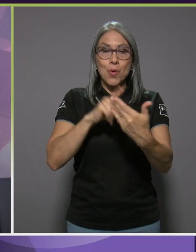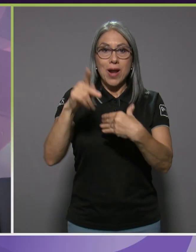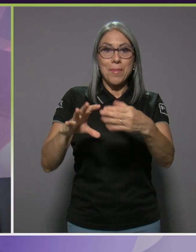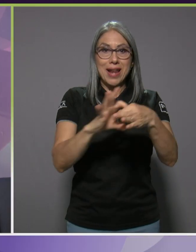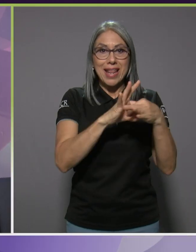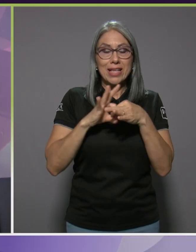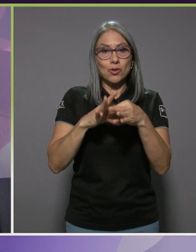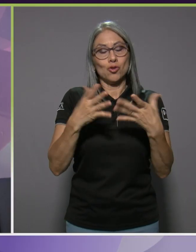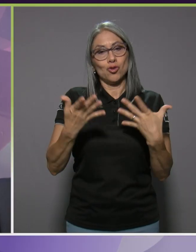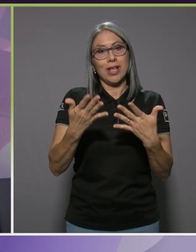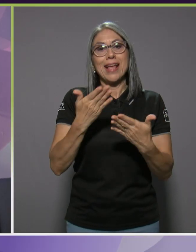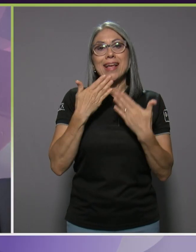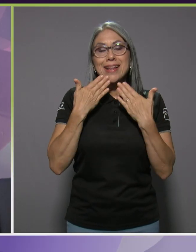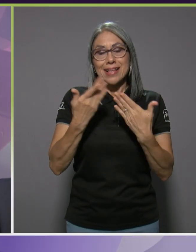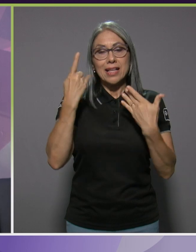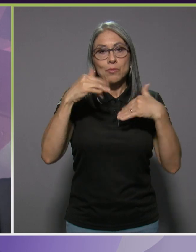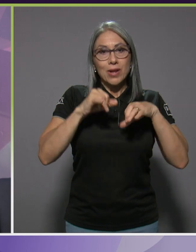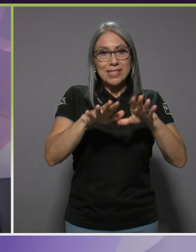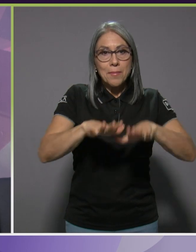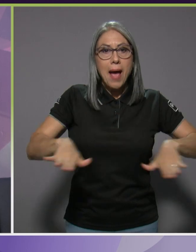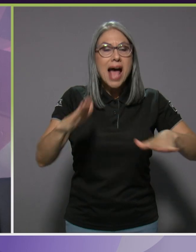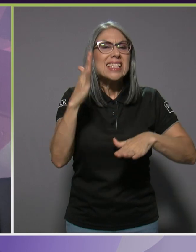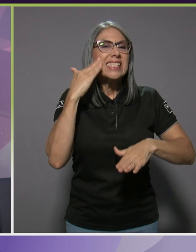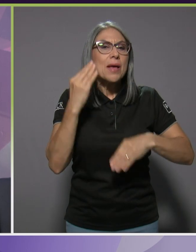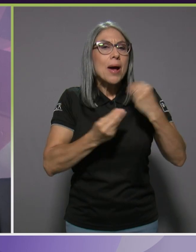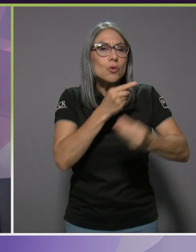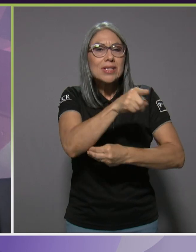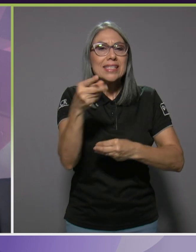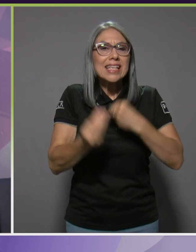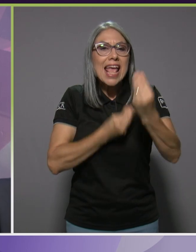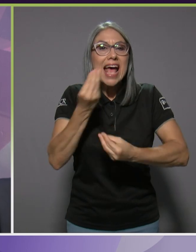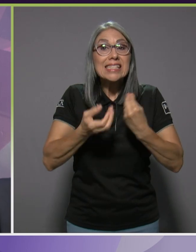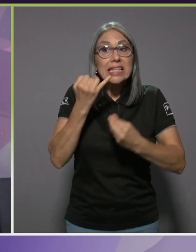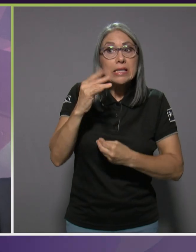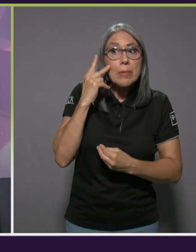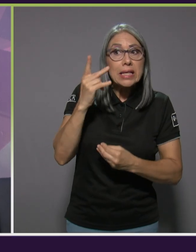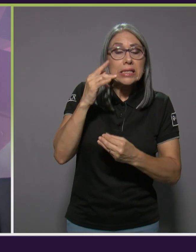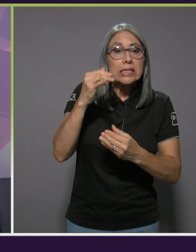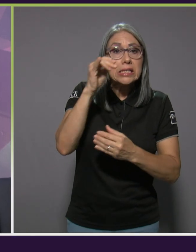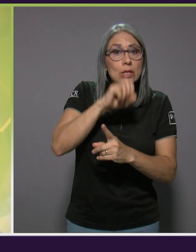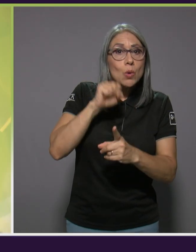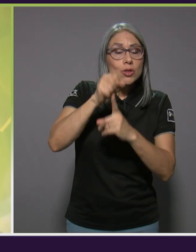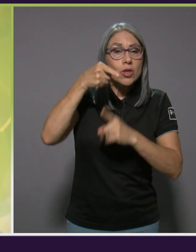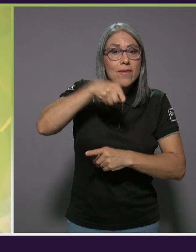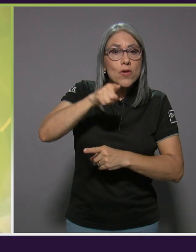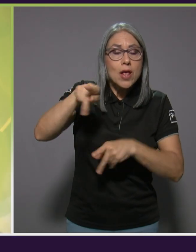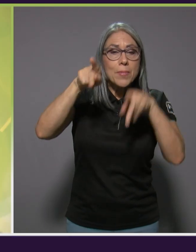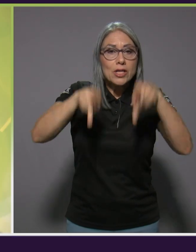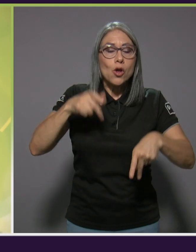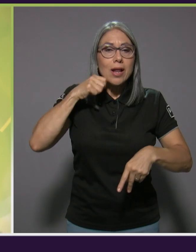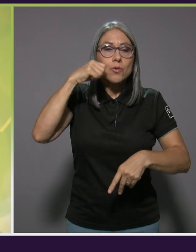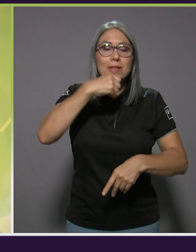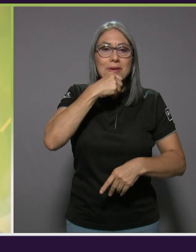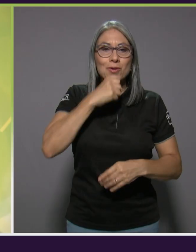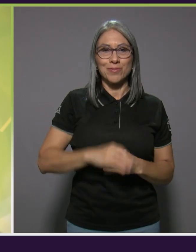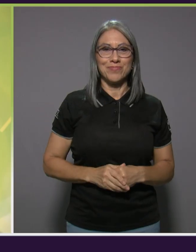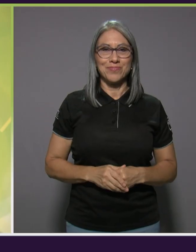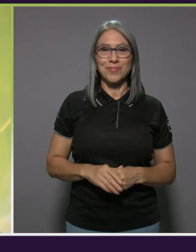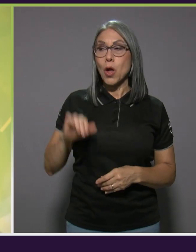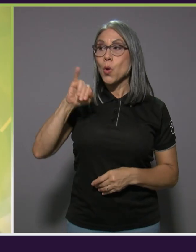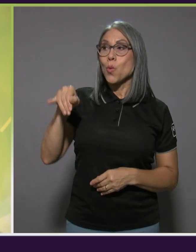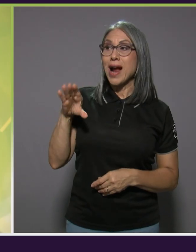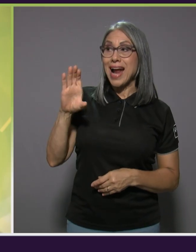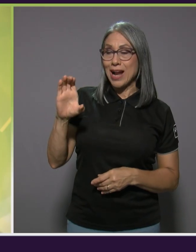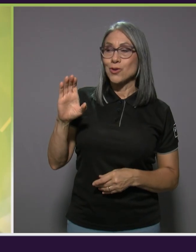cómo actuar ante una posible situación de violencia a las personas adultas mayores. Así es, y Juan Carlos, me gustaría comenzar porque en los